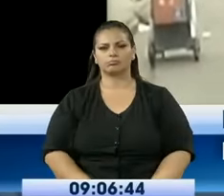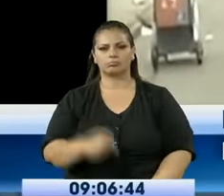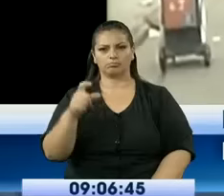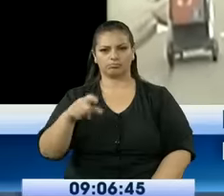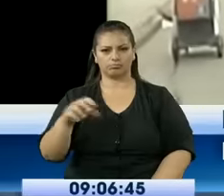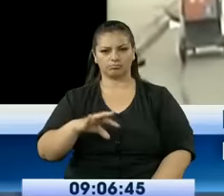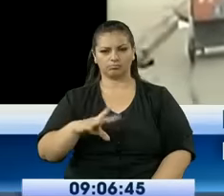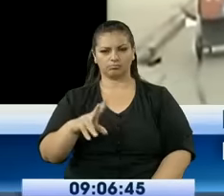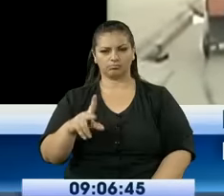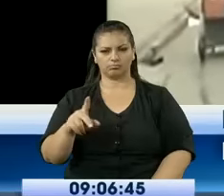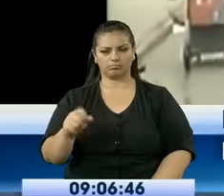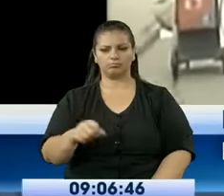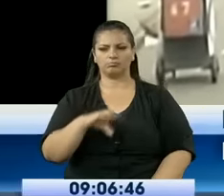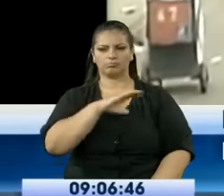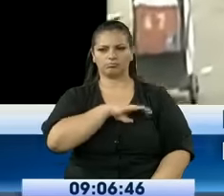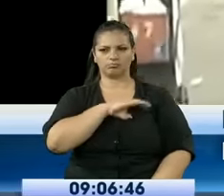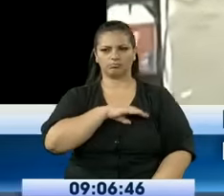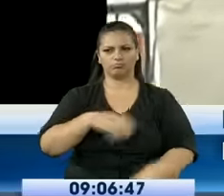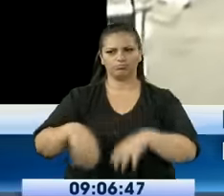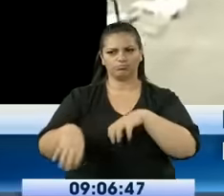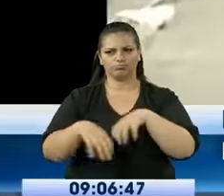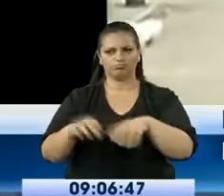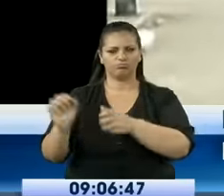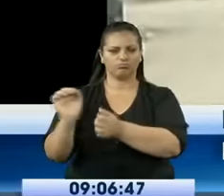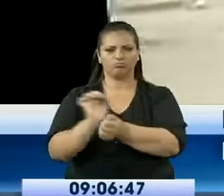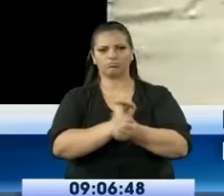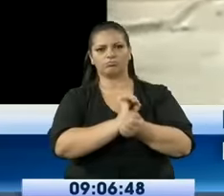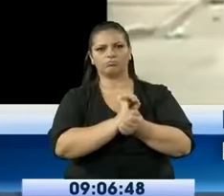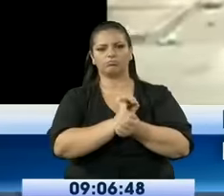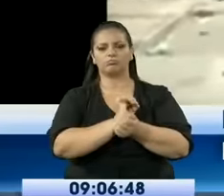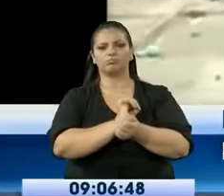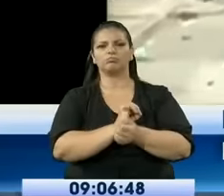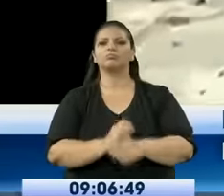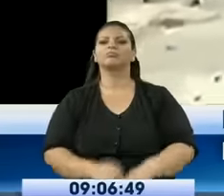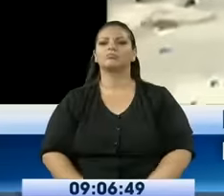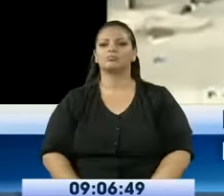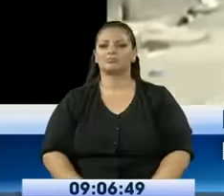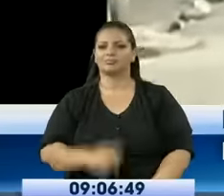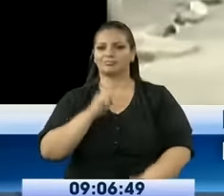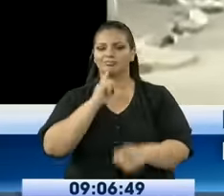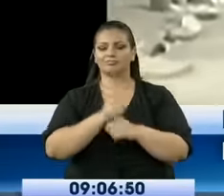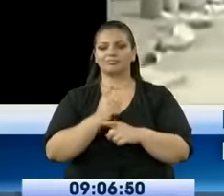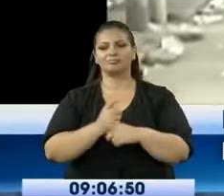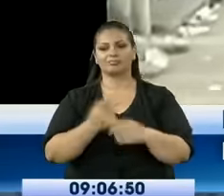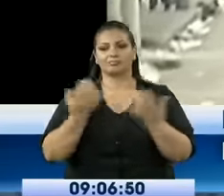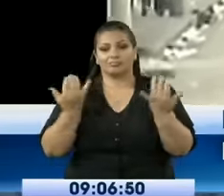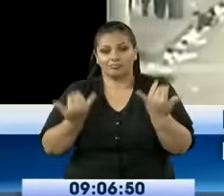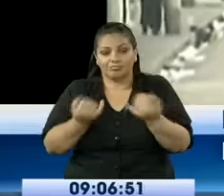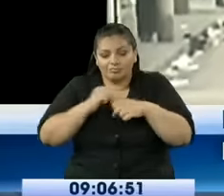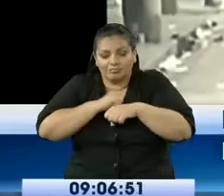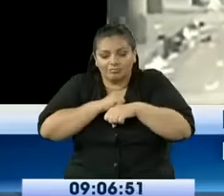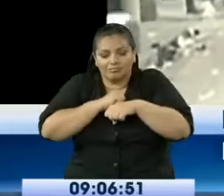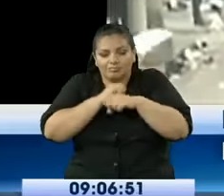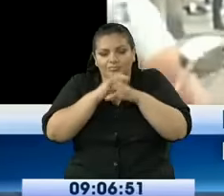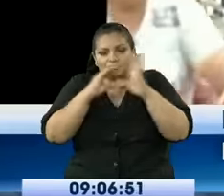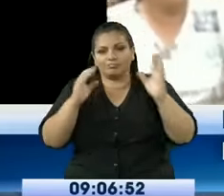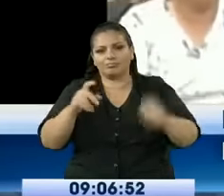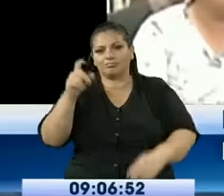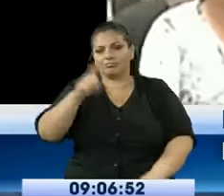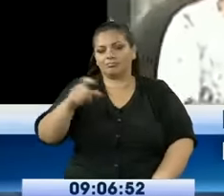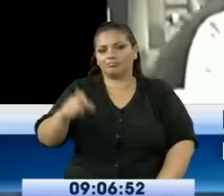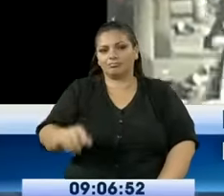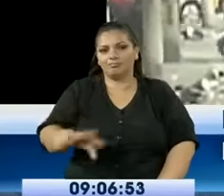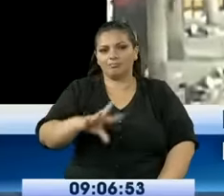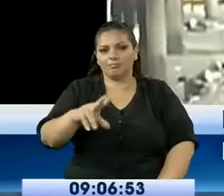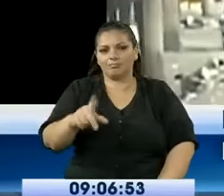la actuación o el actuar policial. Nosotros tratamos de contrarrestar y es así que nosotros tenemos resultados. En horas de la noche se